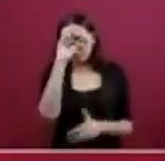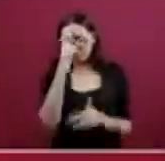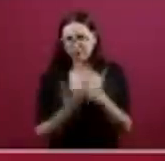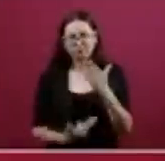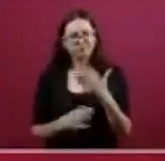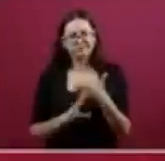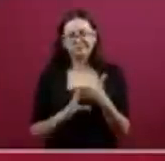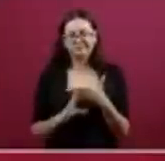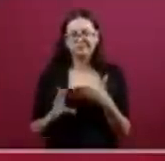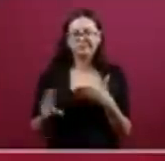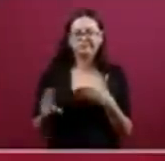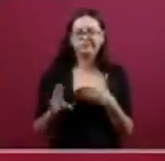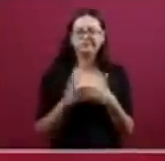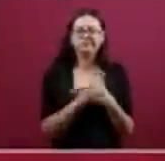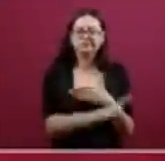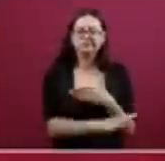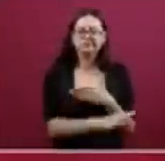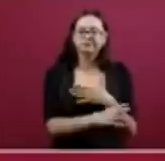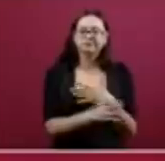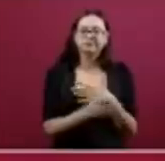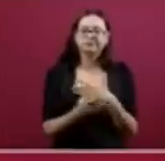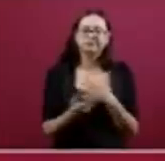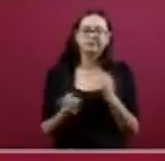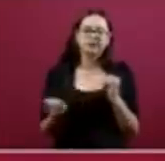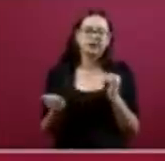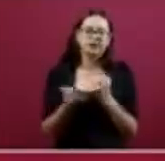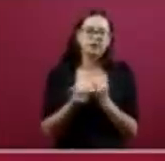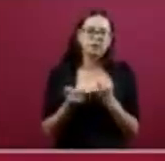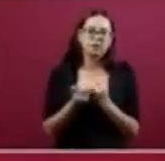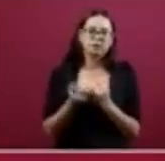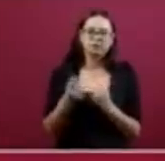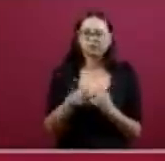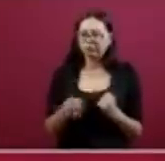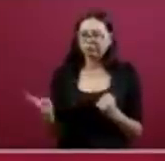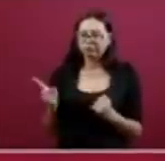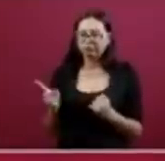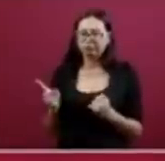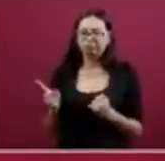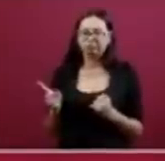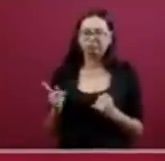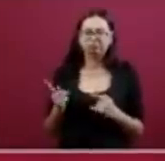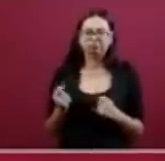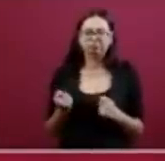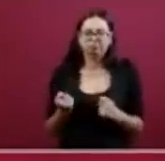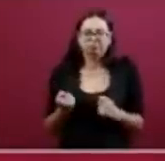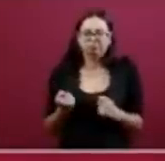y que no haya la utilización de